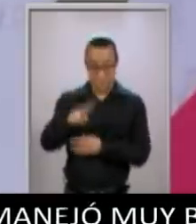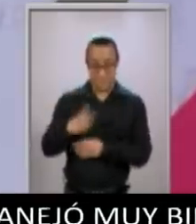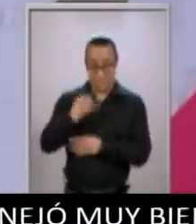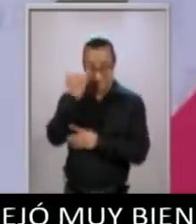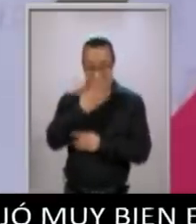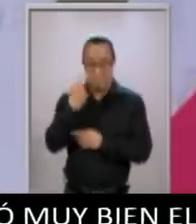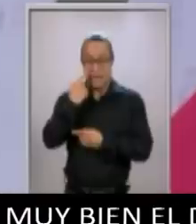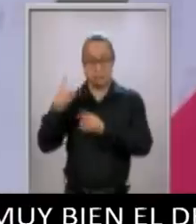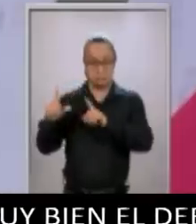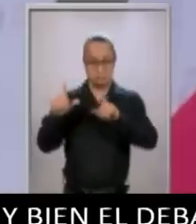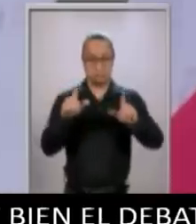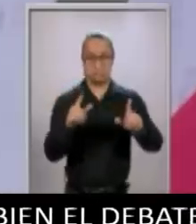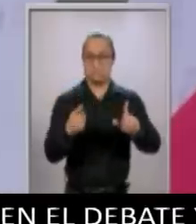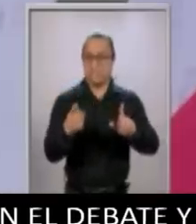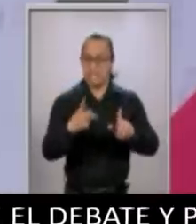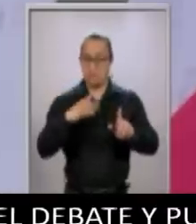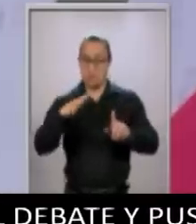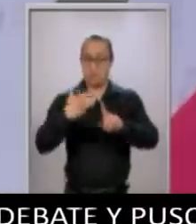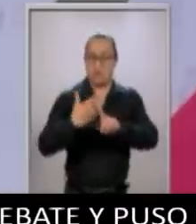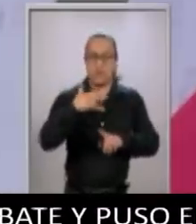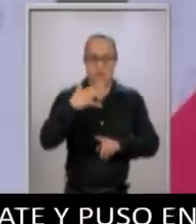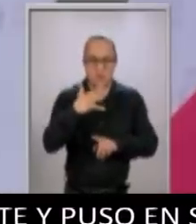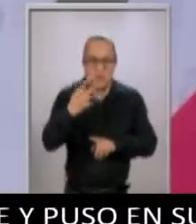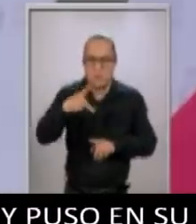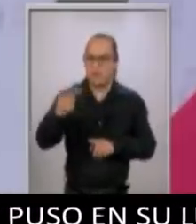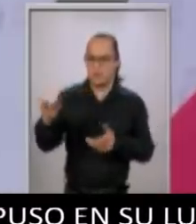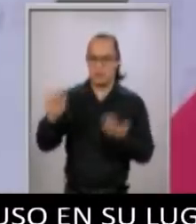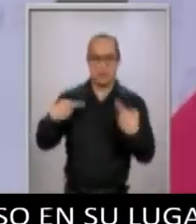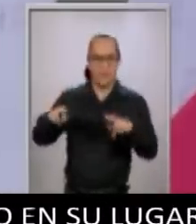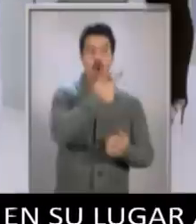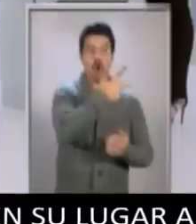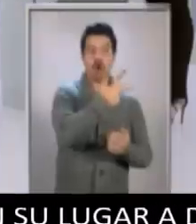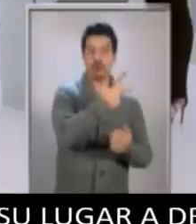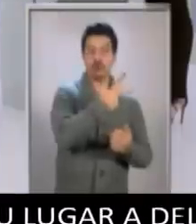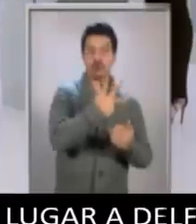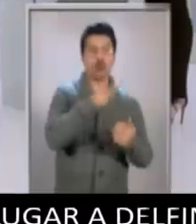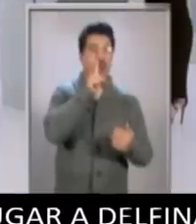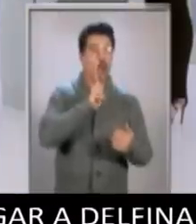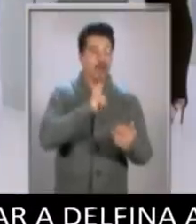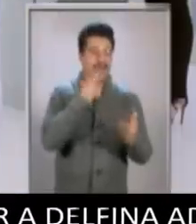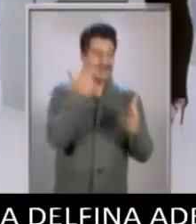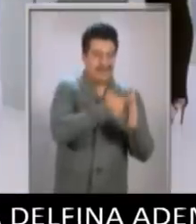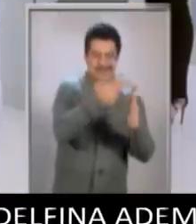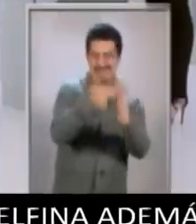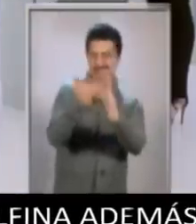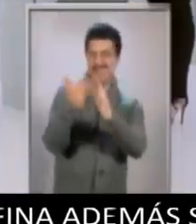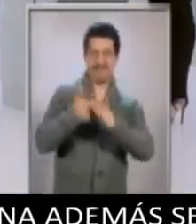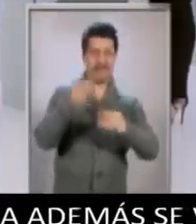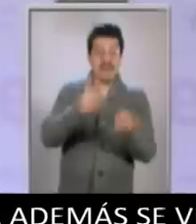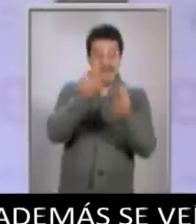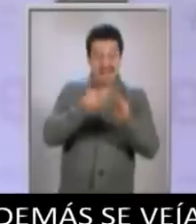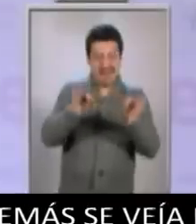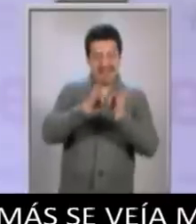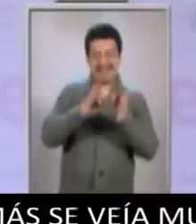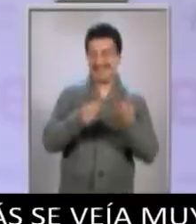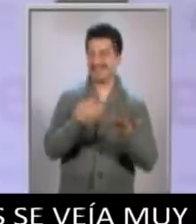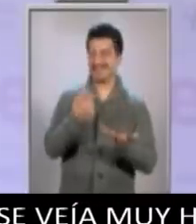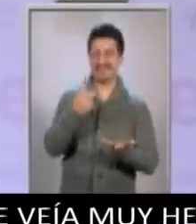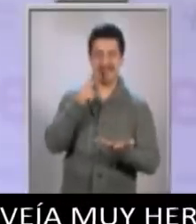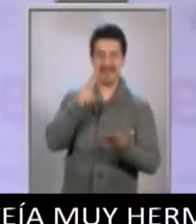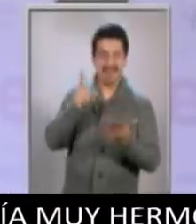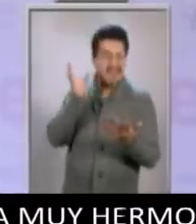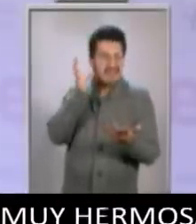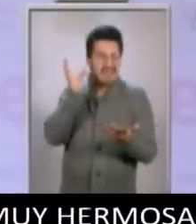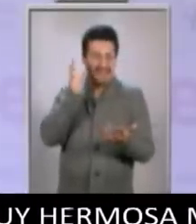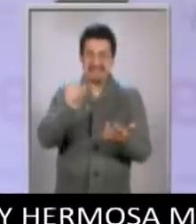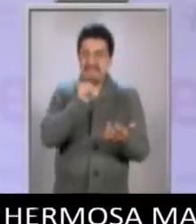pusieron de acuerdo los partidos. Se pusieron de acuerdo en 8, 4 para el primer debate, 4 para el segundo. Esos nada más se sortearon